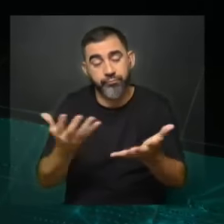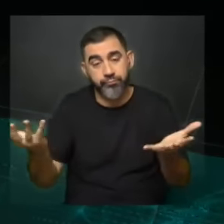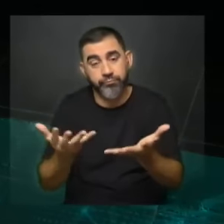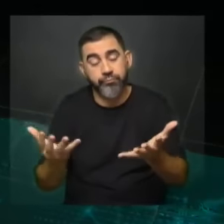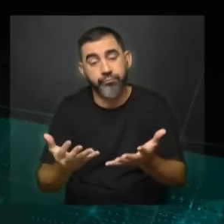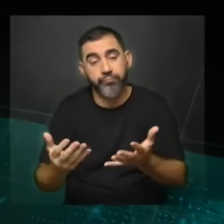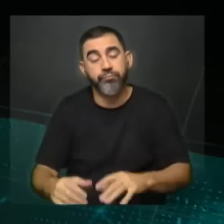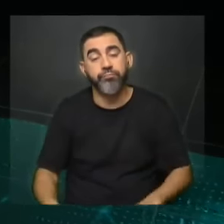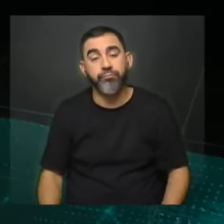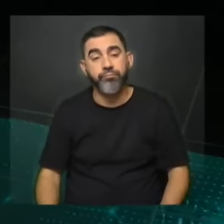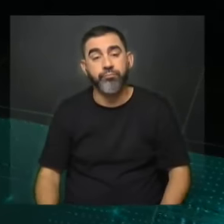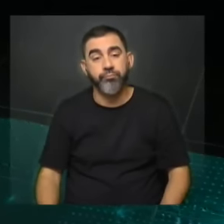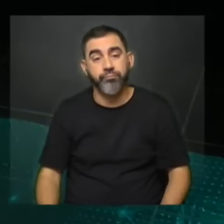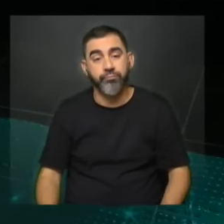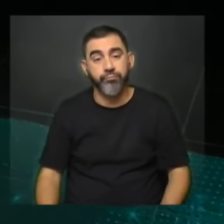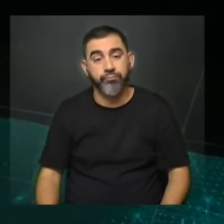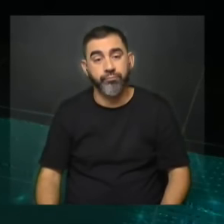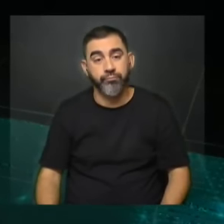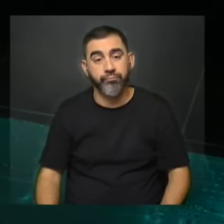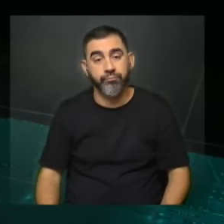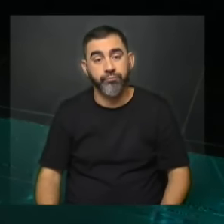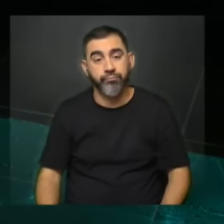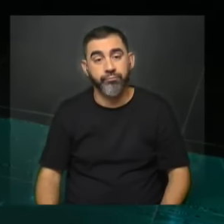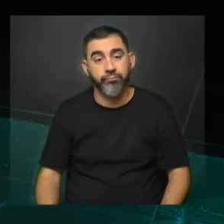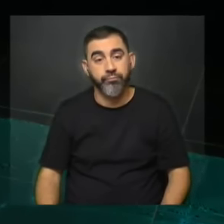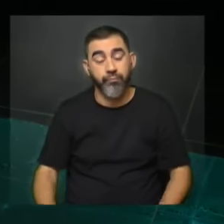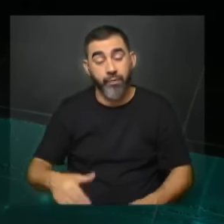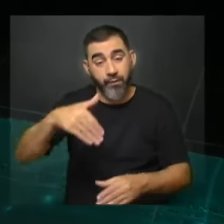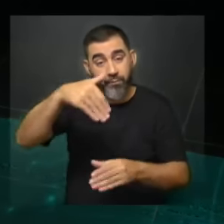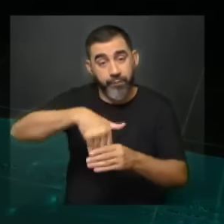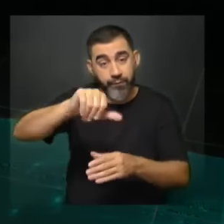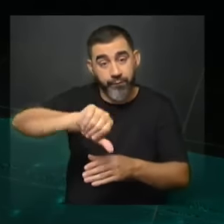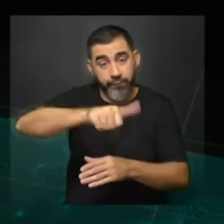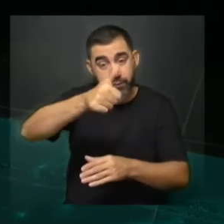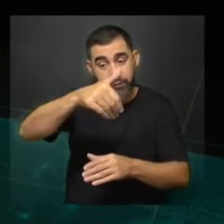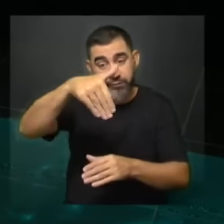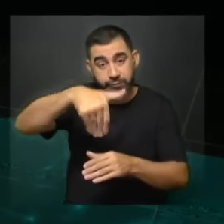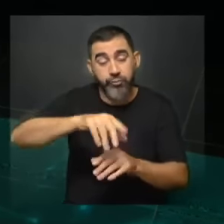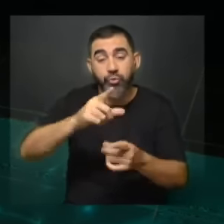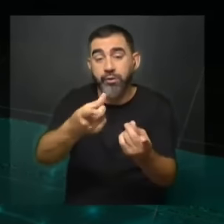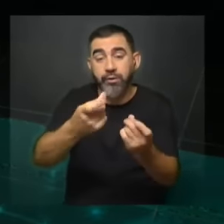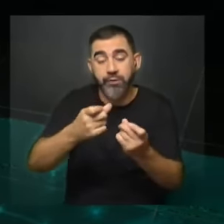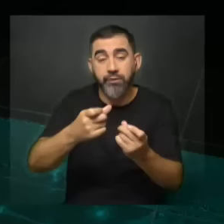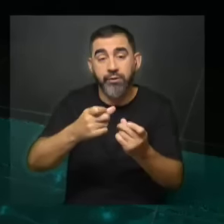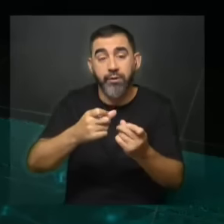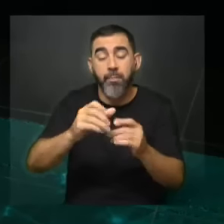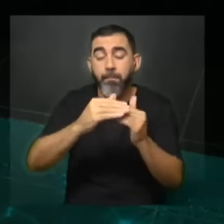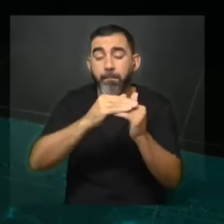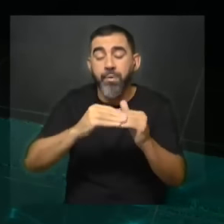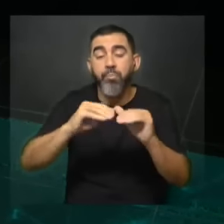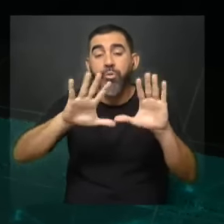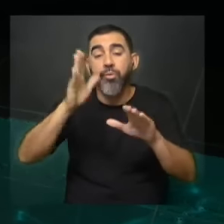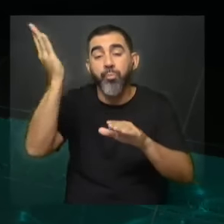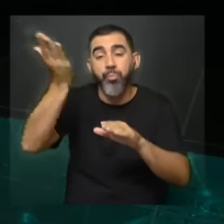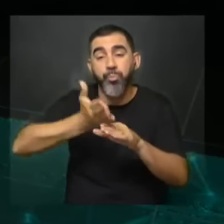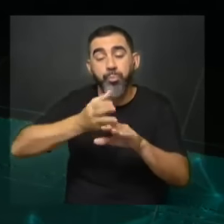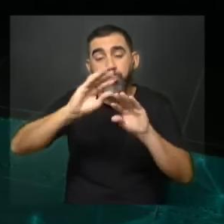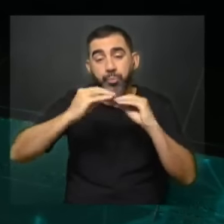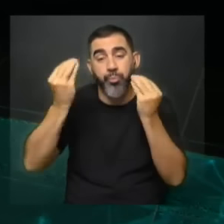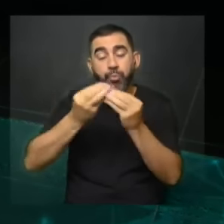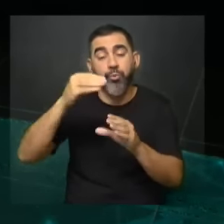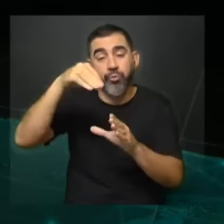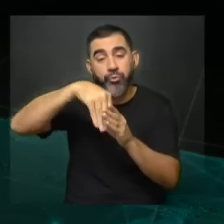desde que comenzó la campaña eh recordamos además que para que este risito se realice se requiere la adhesión de al menos el 10% del